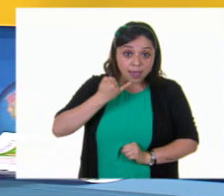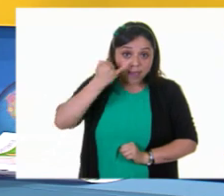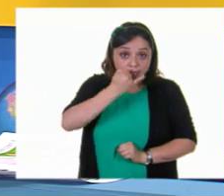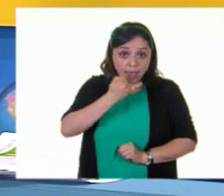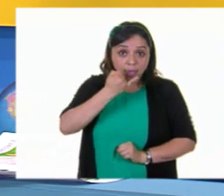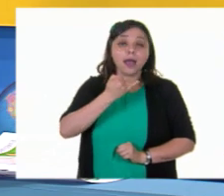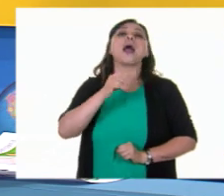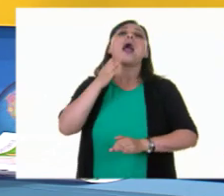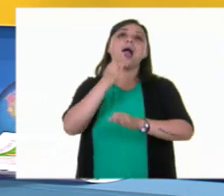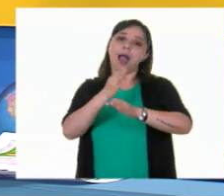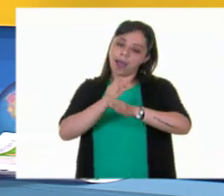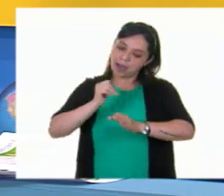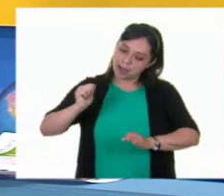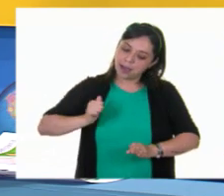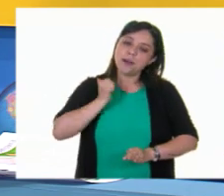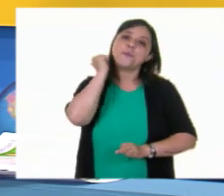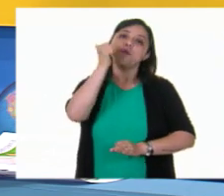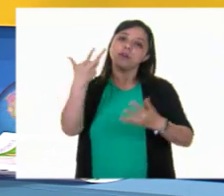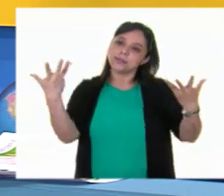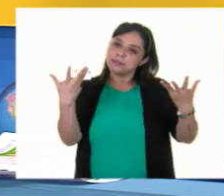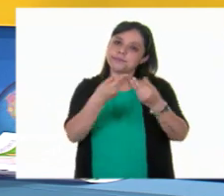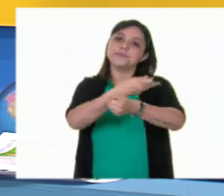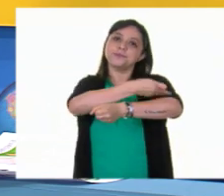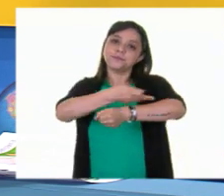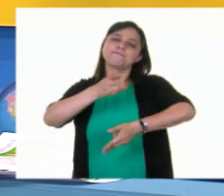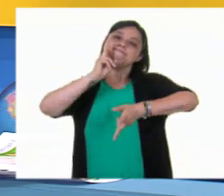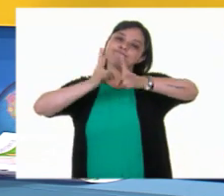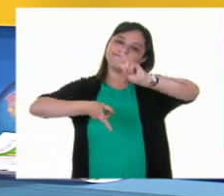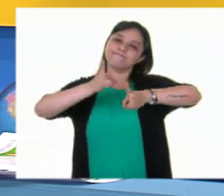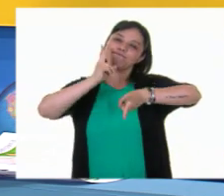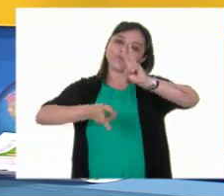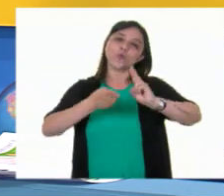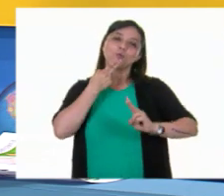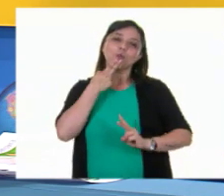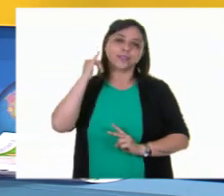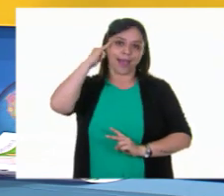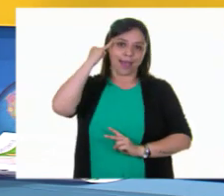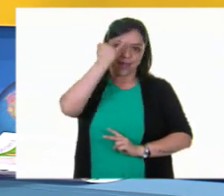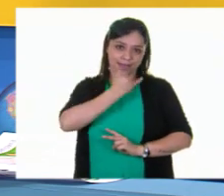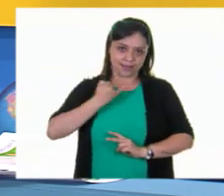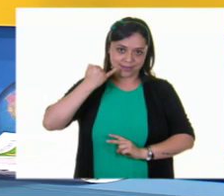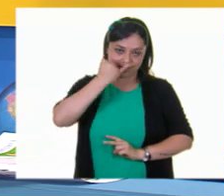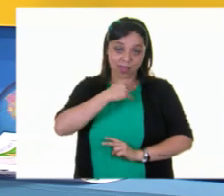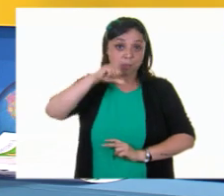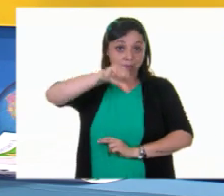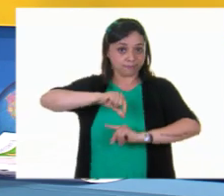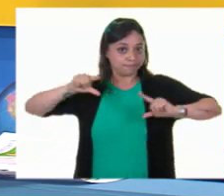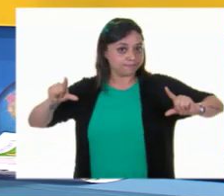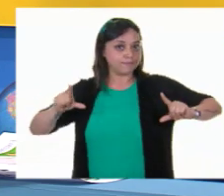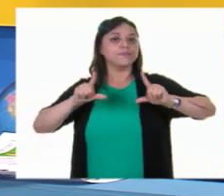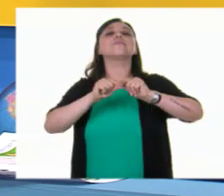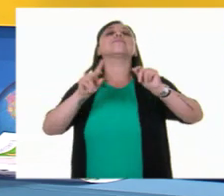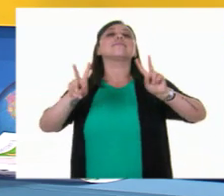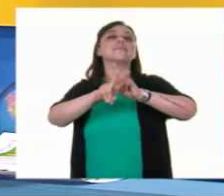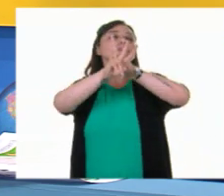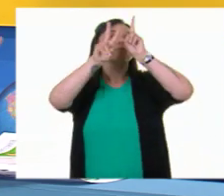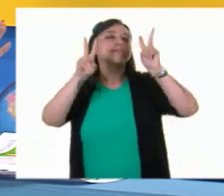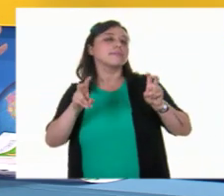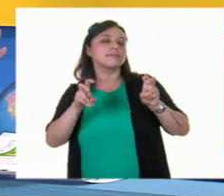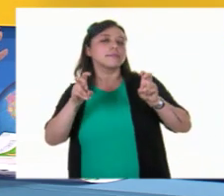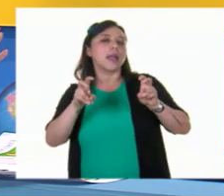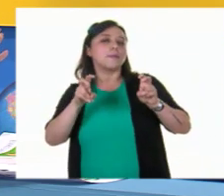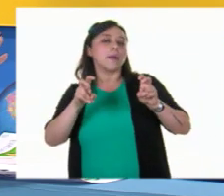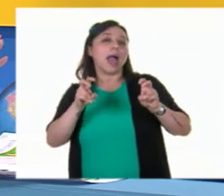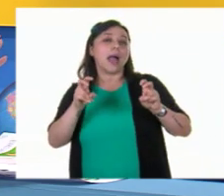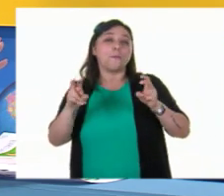indígena, aprovecha este momento para practicarla y platica con tu familia en tu lengua materna. Por hoy hemos terminado con Prevención